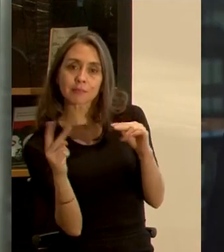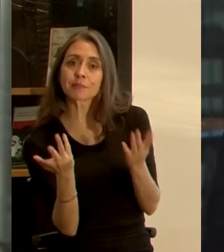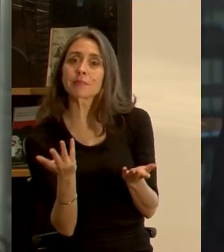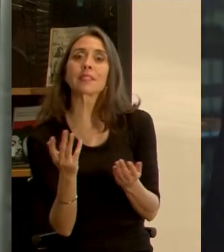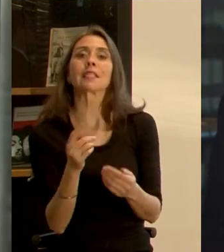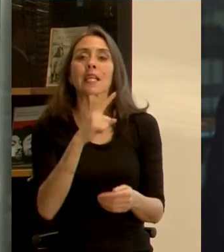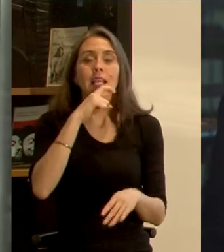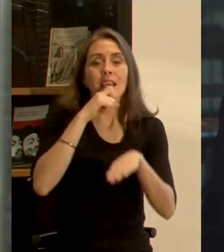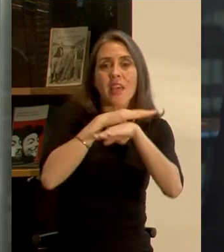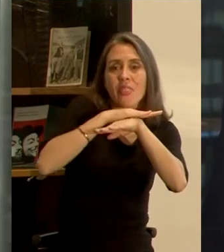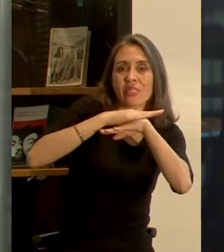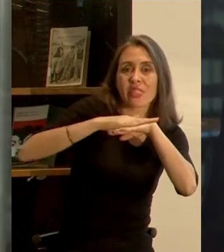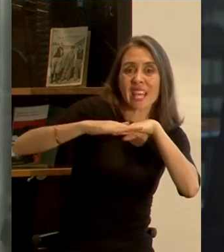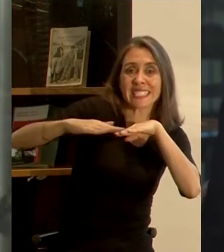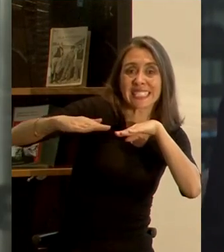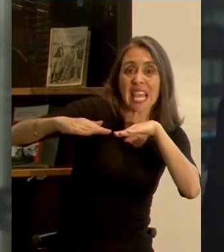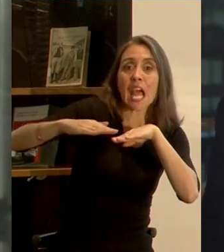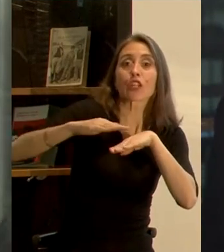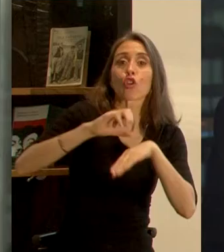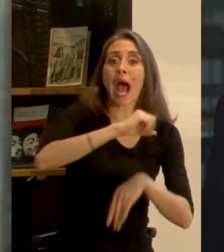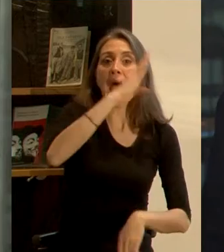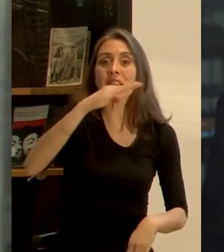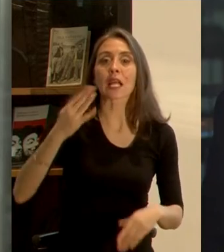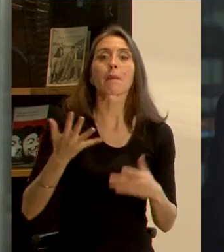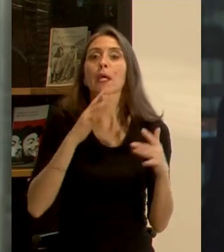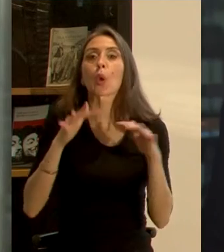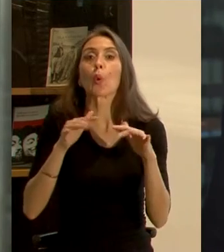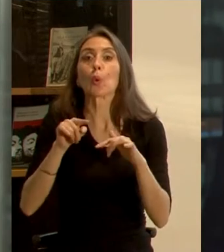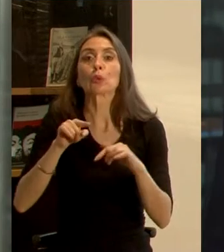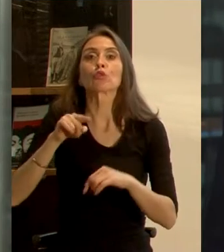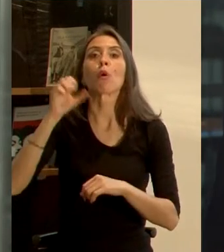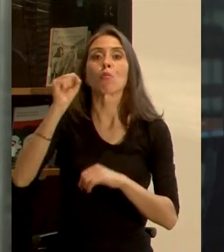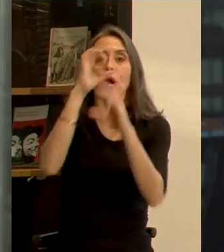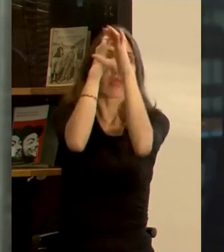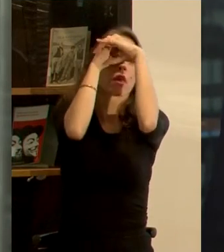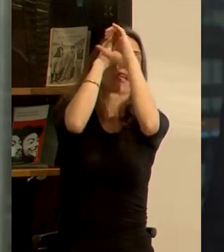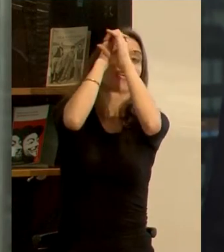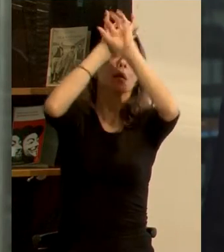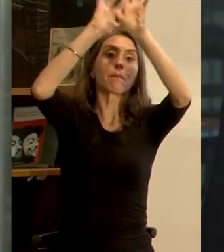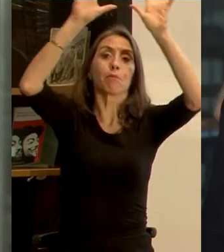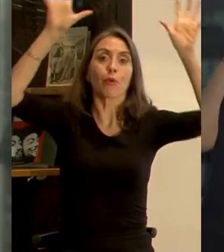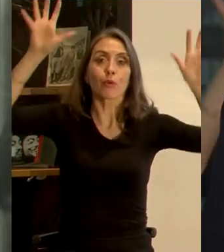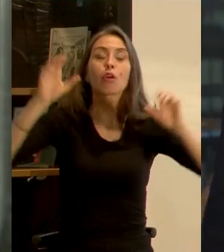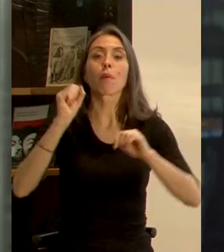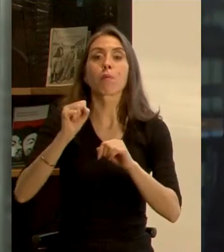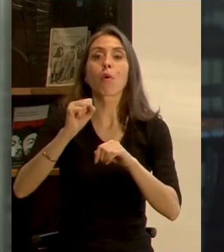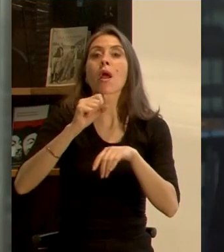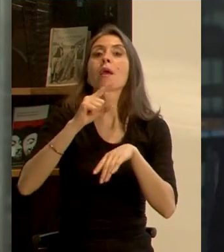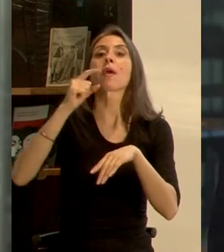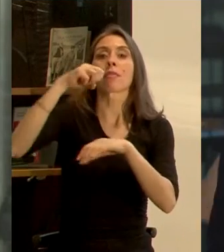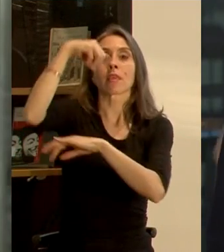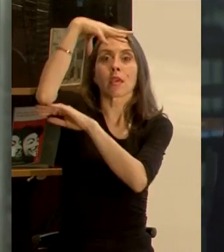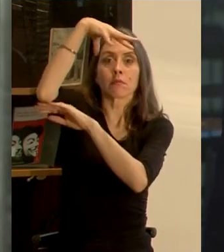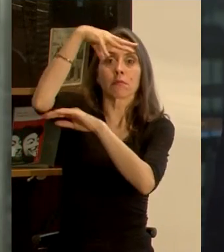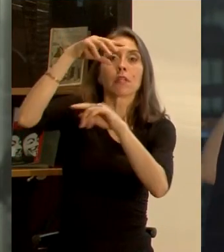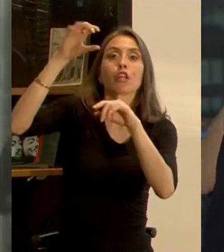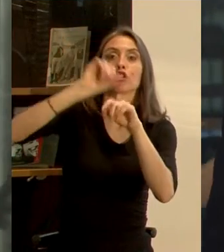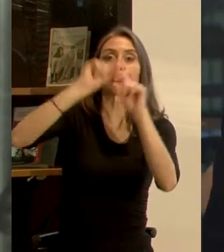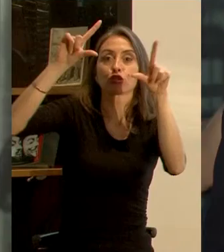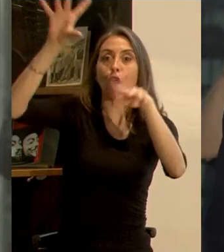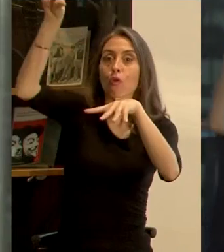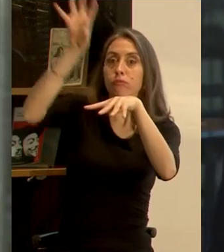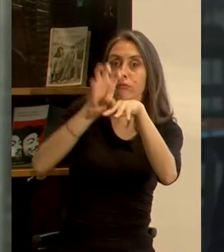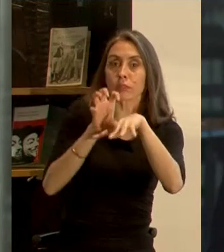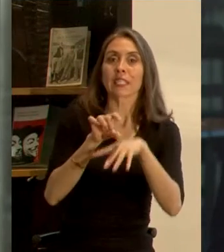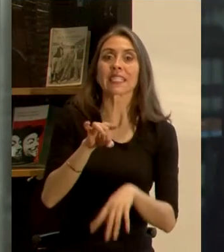desierto de Atacama tiene una vocación energética, tiene una vocación astronómica, tiene una vocación minera de energía, de minería verde. Chile